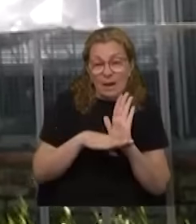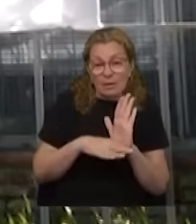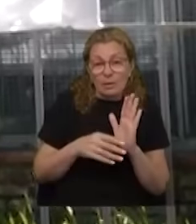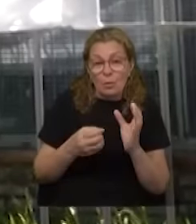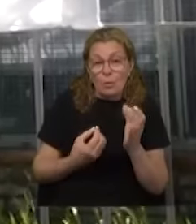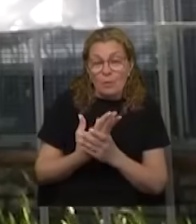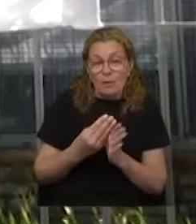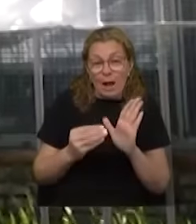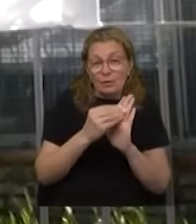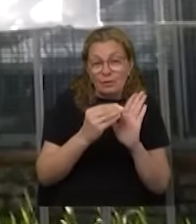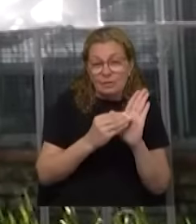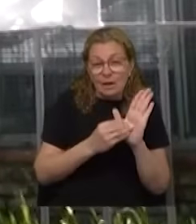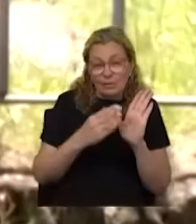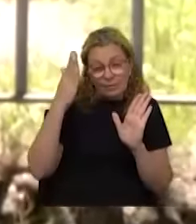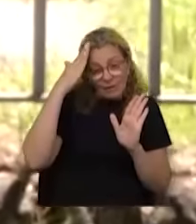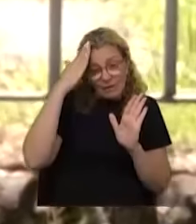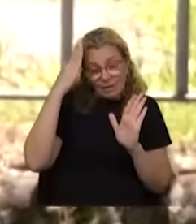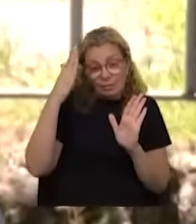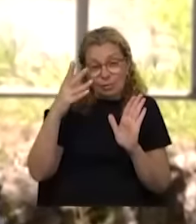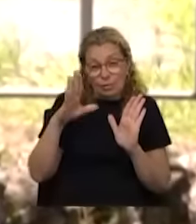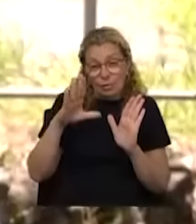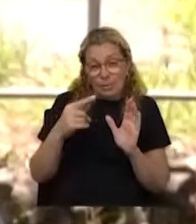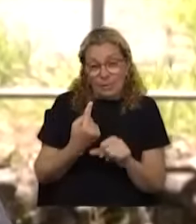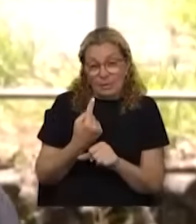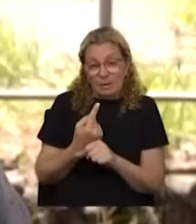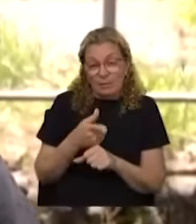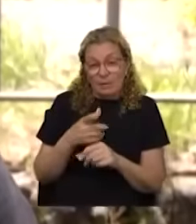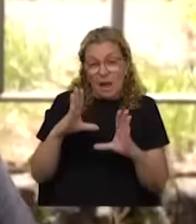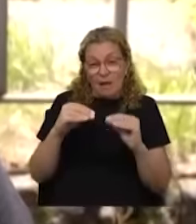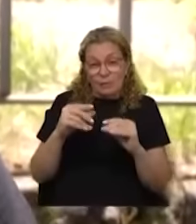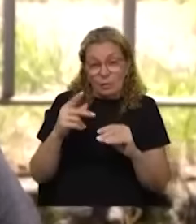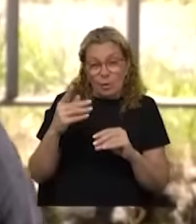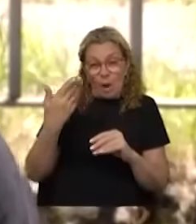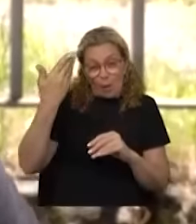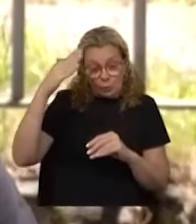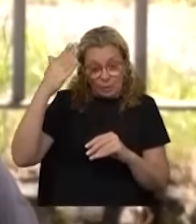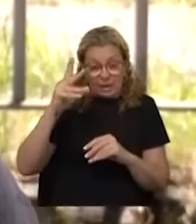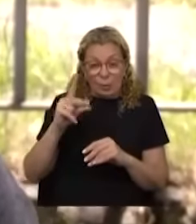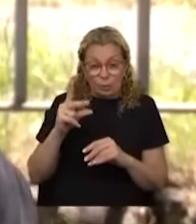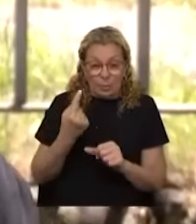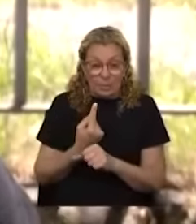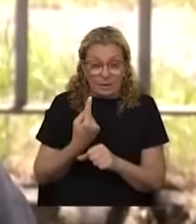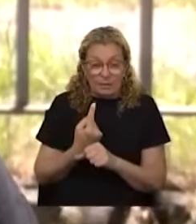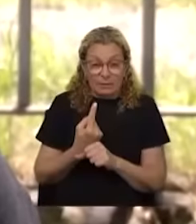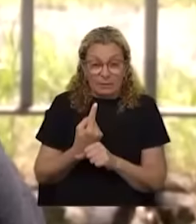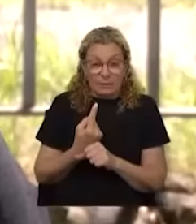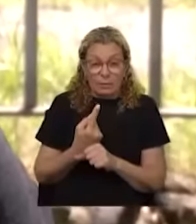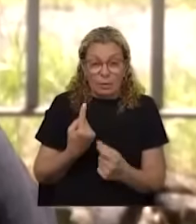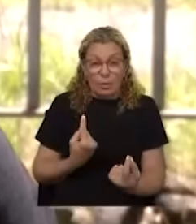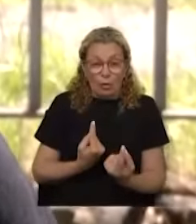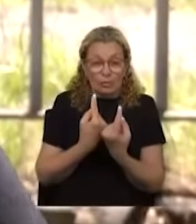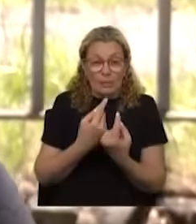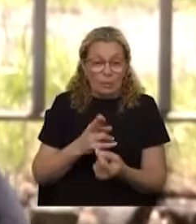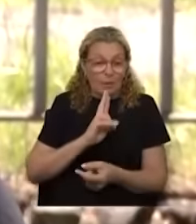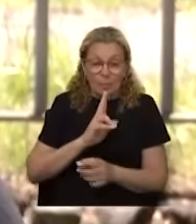camadas se anotaron Sabiendo el nuevo contenido en primera instancia se habló con las autoridades de la utu eh No encontramos respuesta